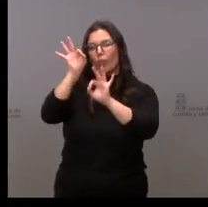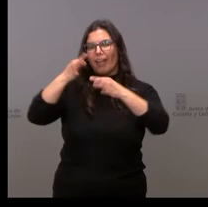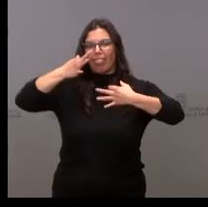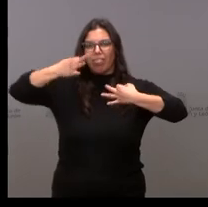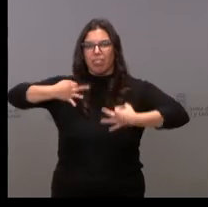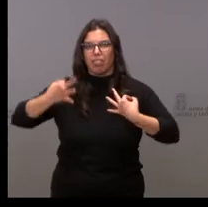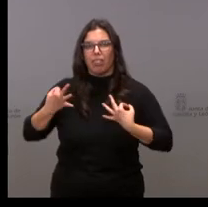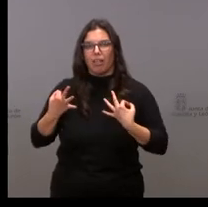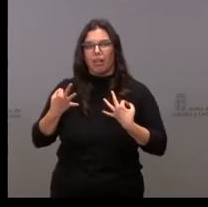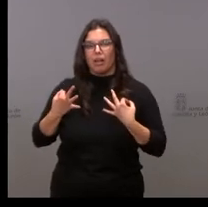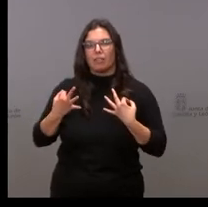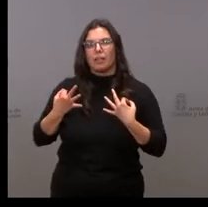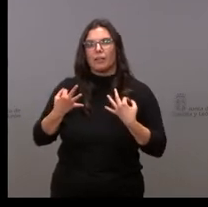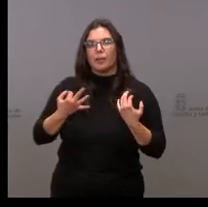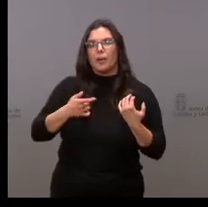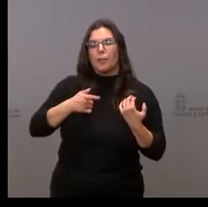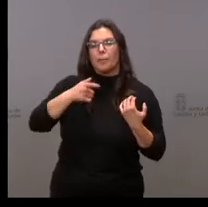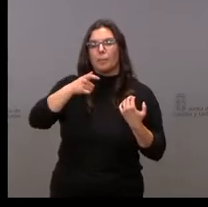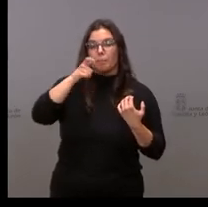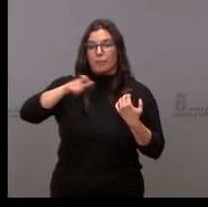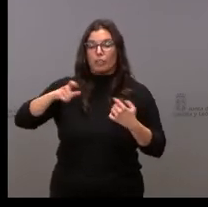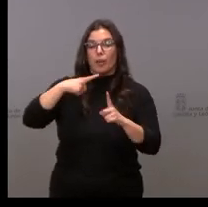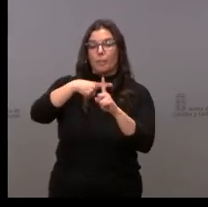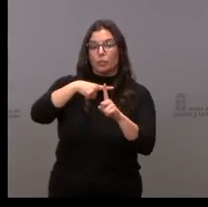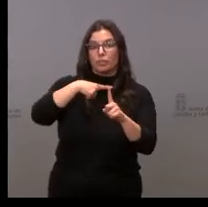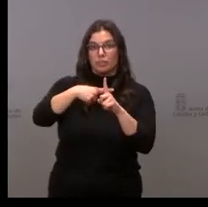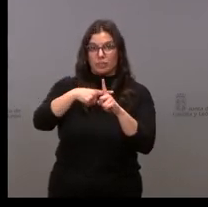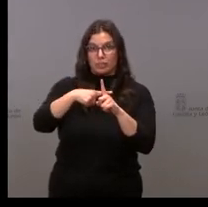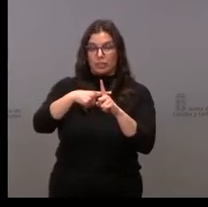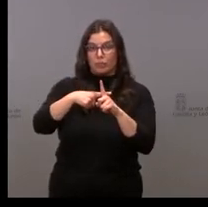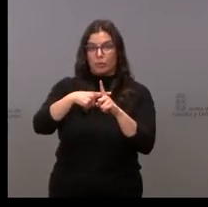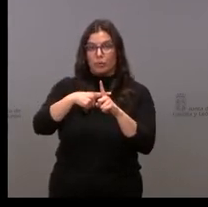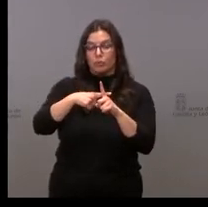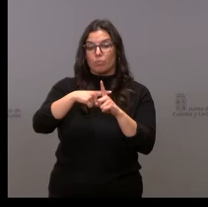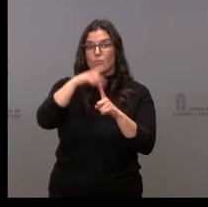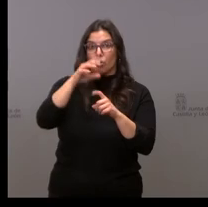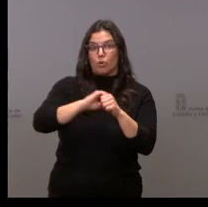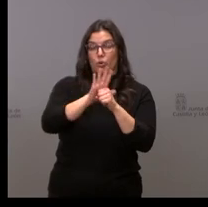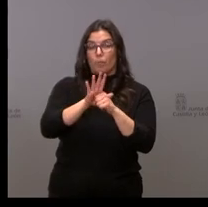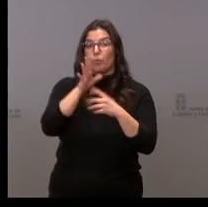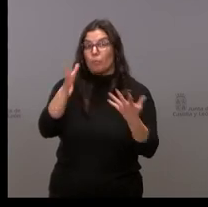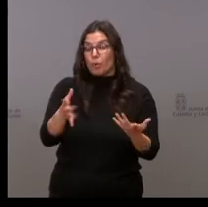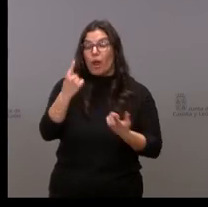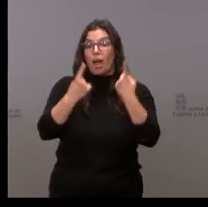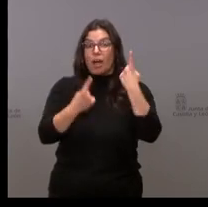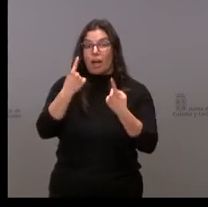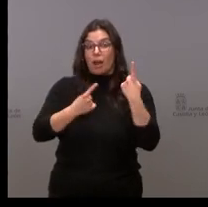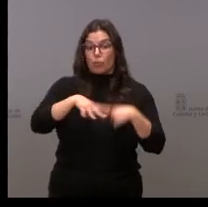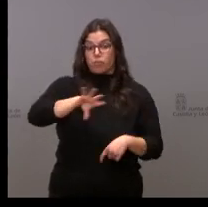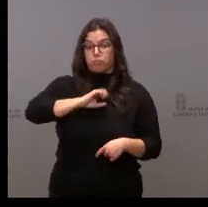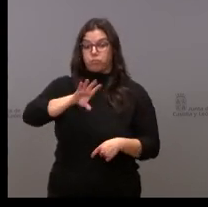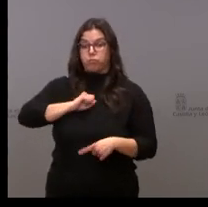añadido de positivos por la pandemia cuántos pueden haber teniendo en cuenta que muchos de los contagiados por la variante